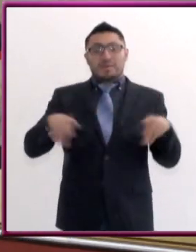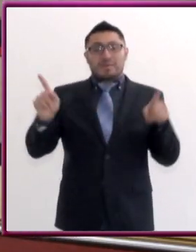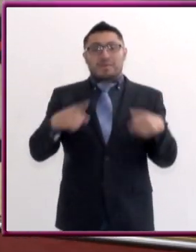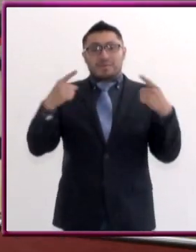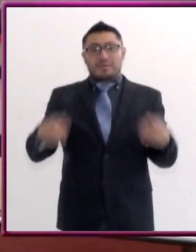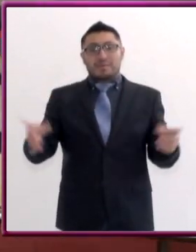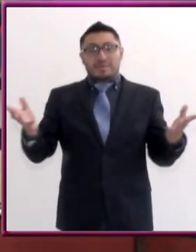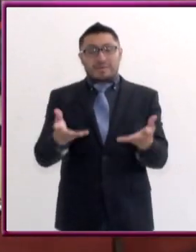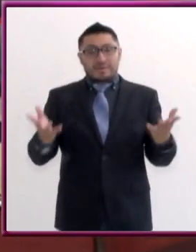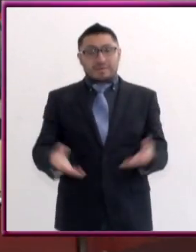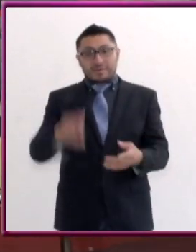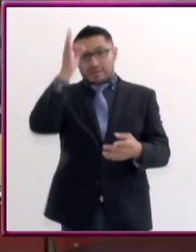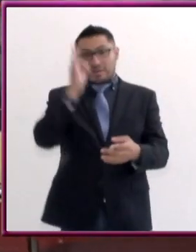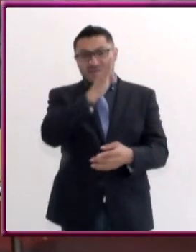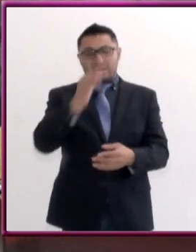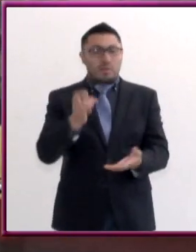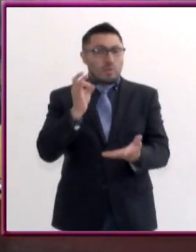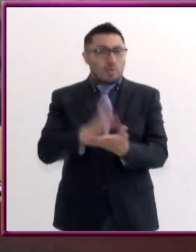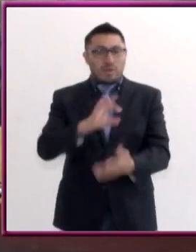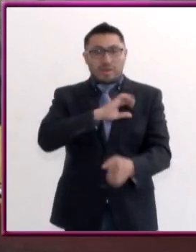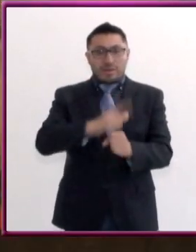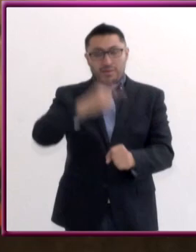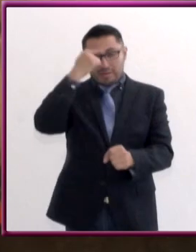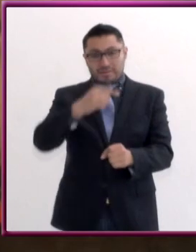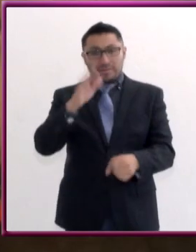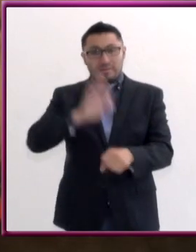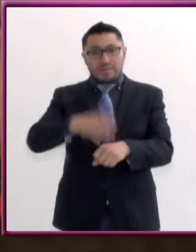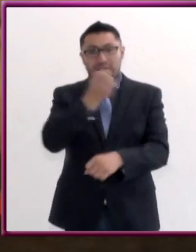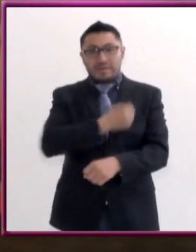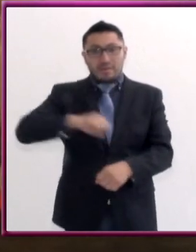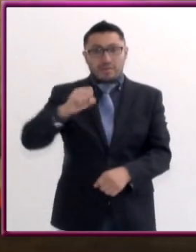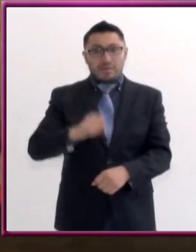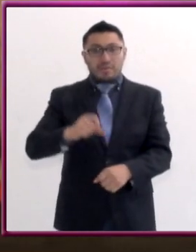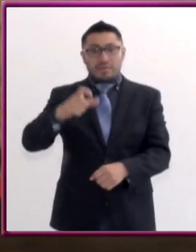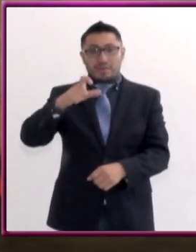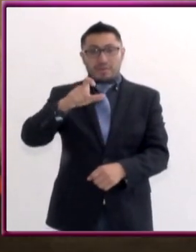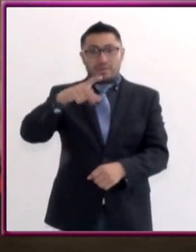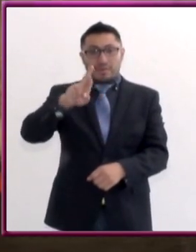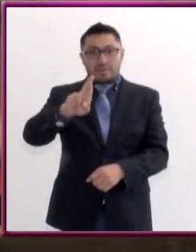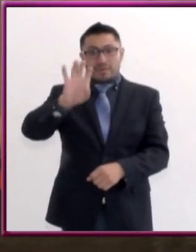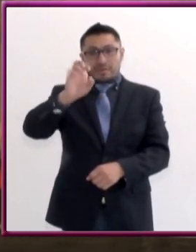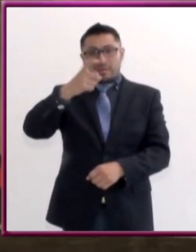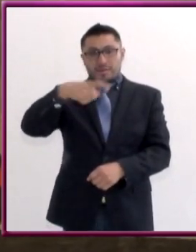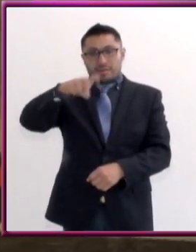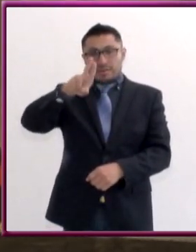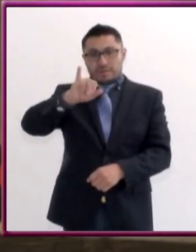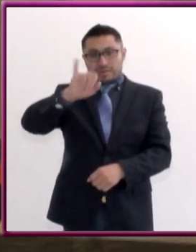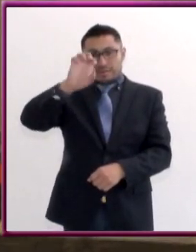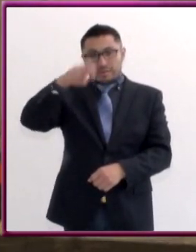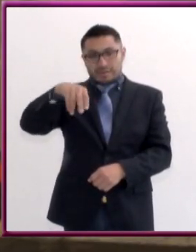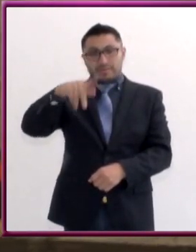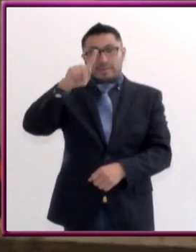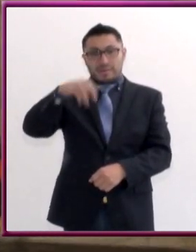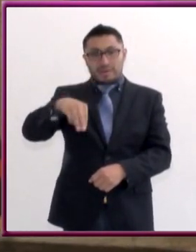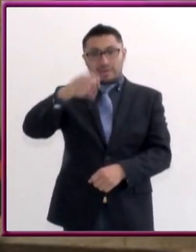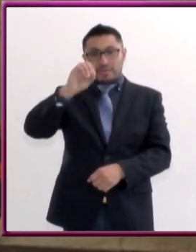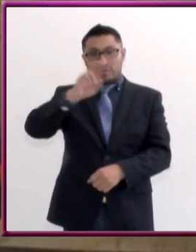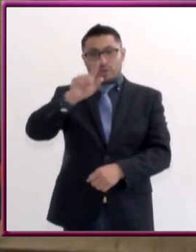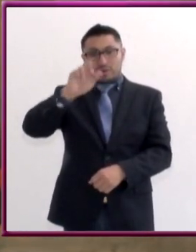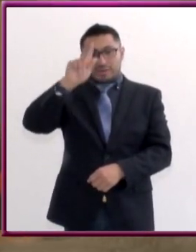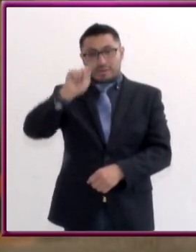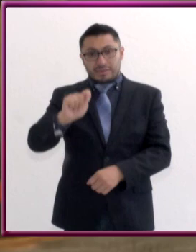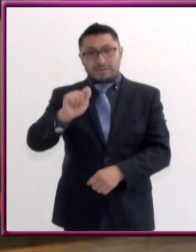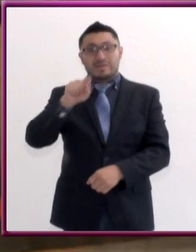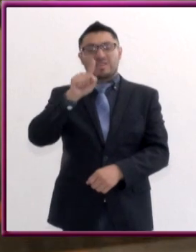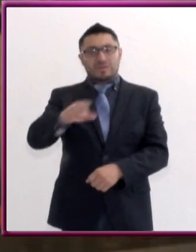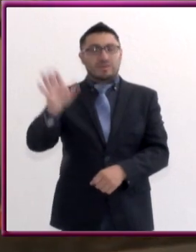crearon maravillosos requiems o misas fúnebres. El más famoso es el Requiem de Mozart, que seguro lo has escuchado en más de